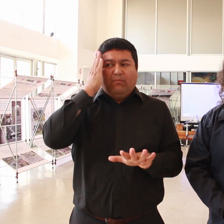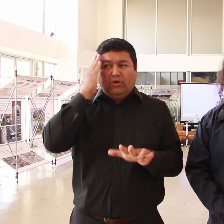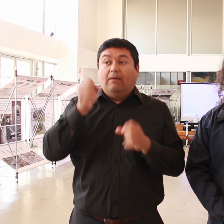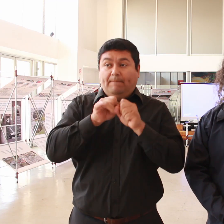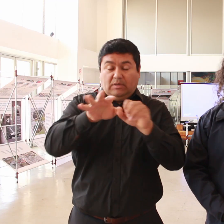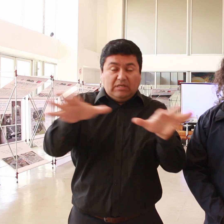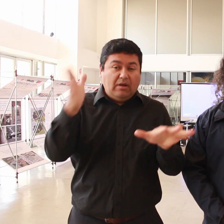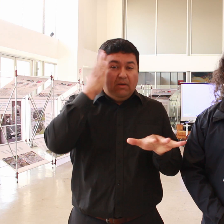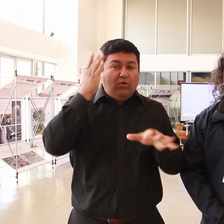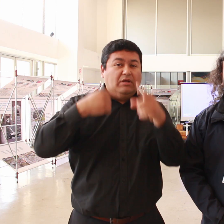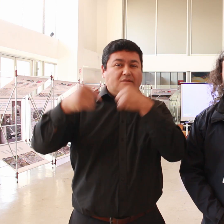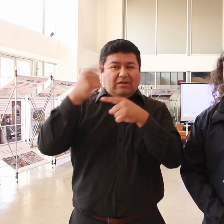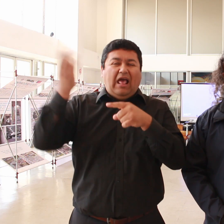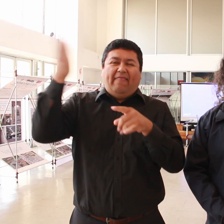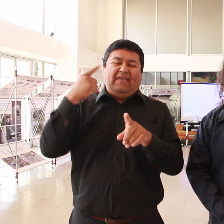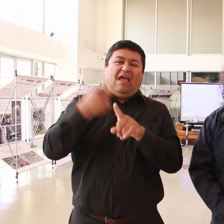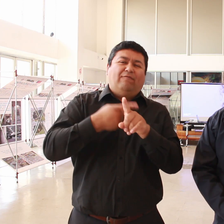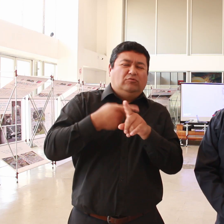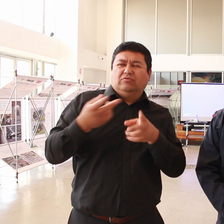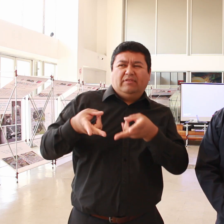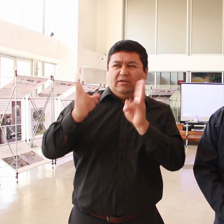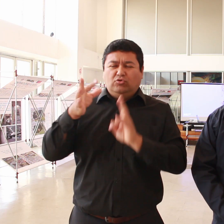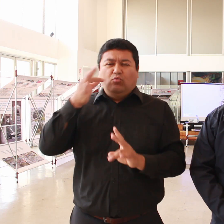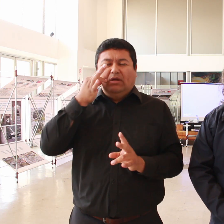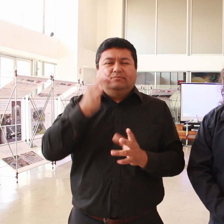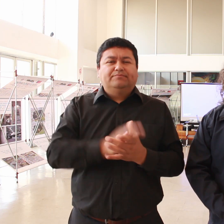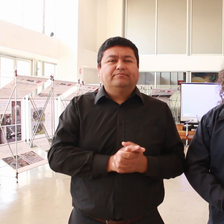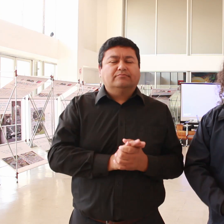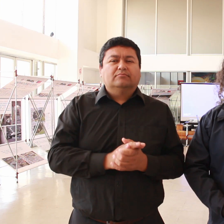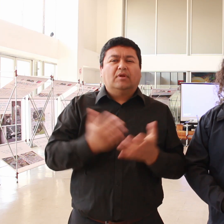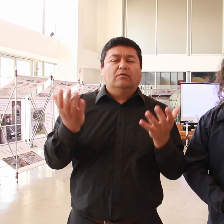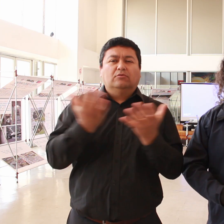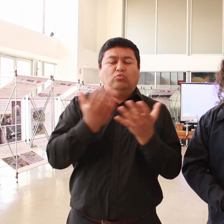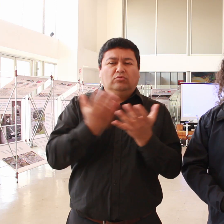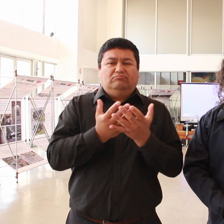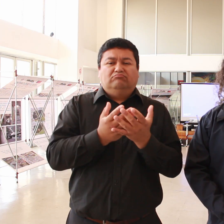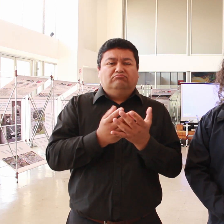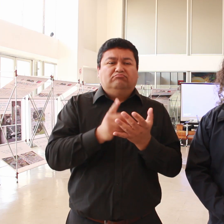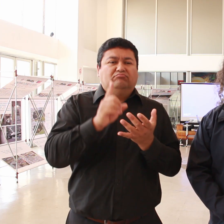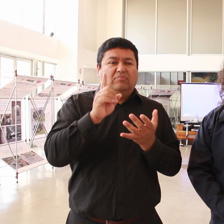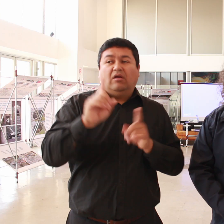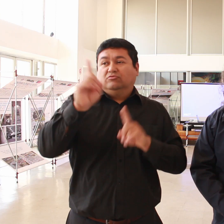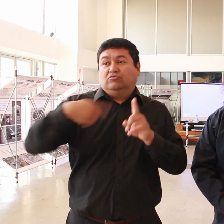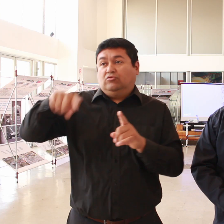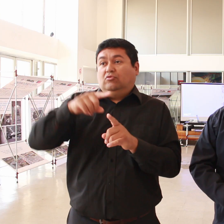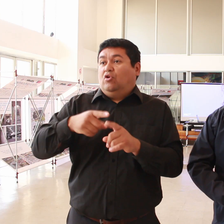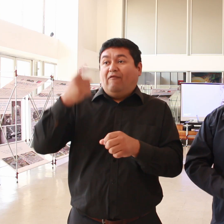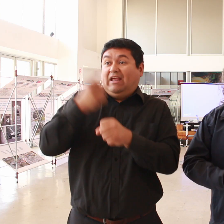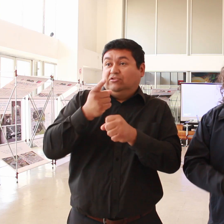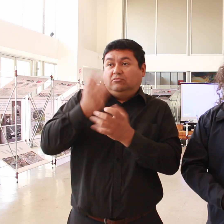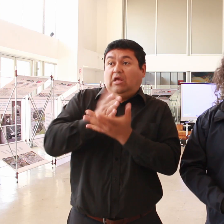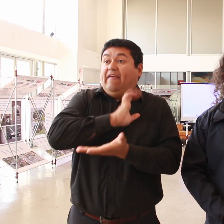la memoria histórica de las violaciones ocurridas a los derechos humanos, como una de tantas obligaciones que tiene que cumplir